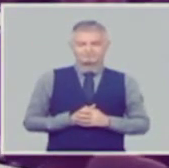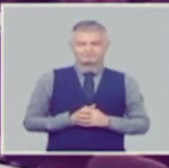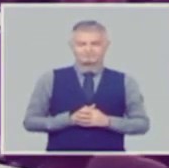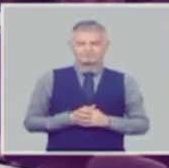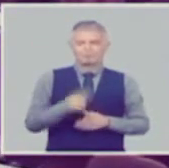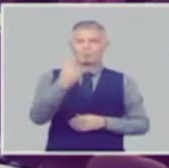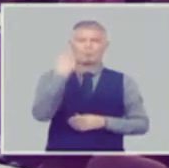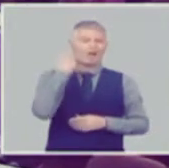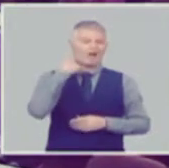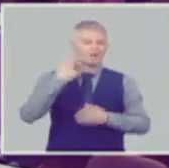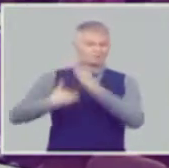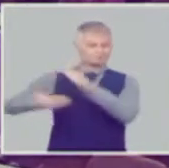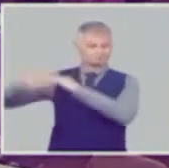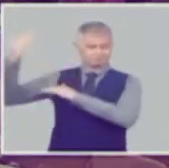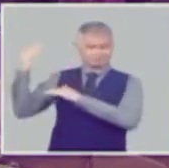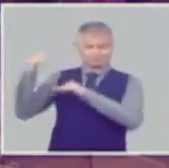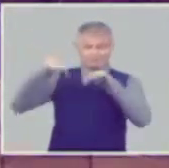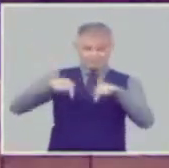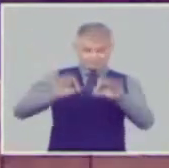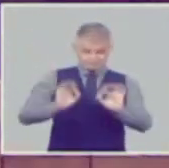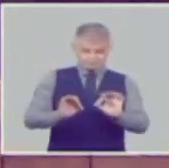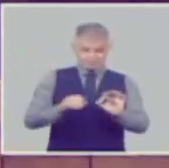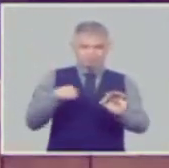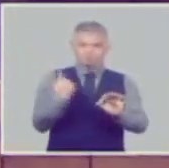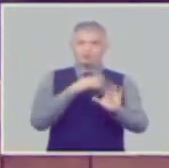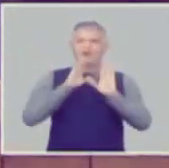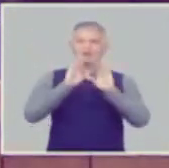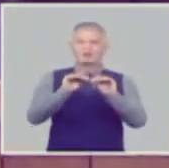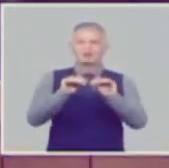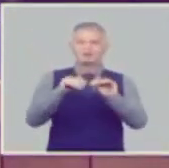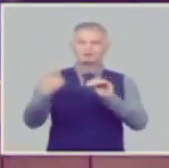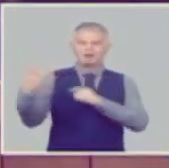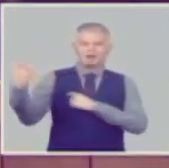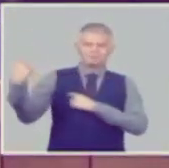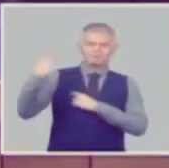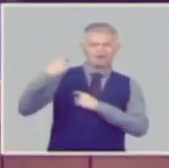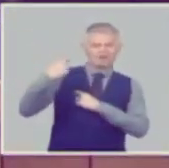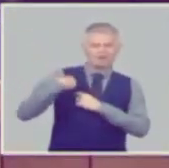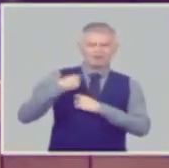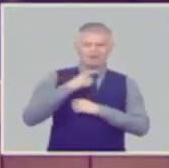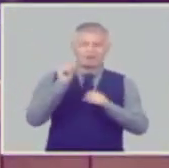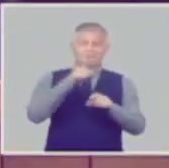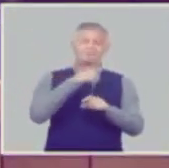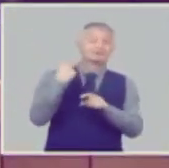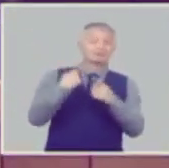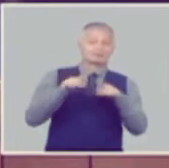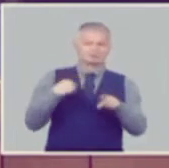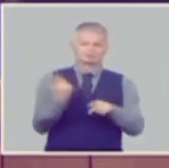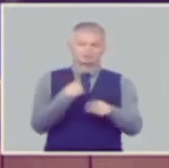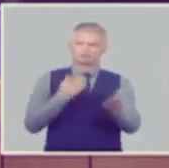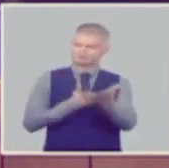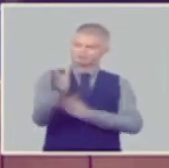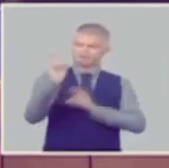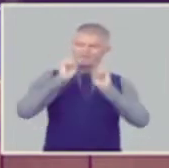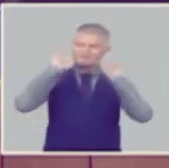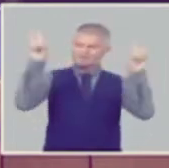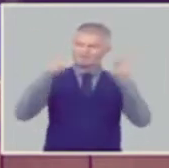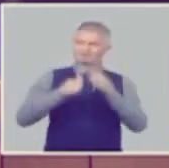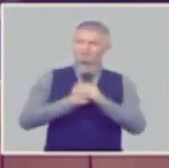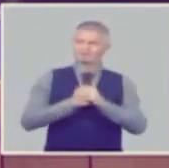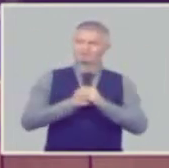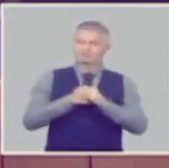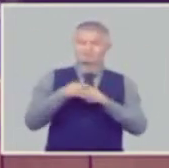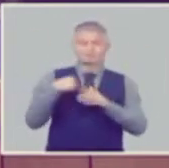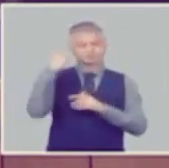Hace un año, desde esta misma tribuna, dijimos, nos tiraron a matar y estamos vivos. Suponíamos entonces que